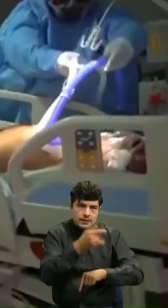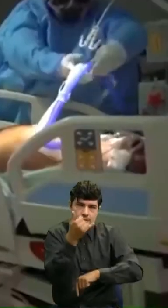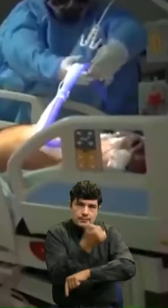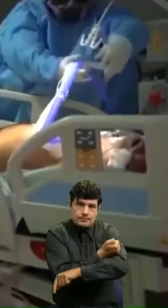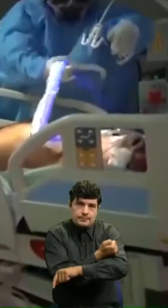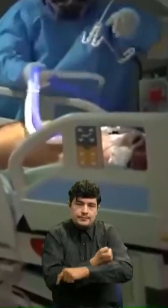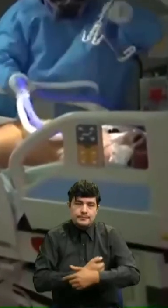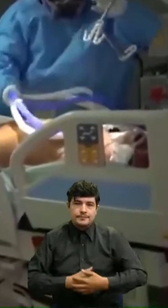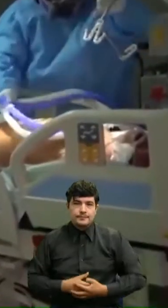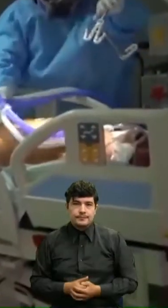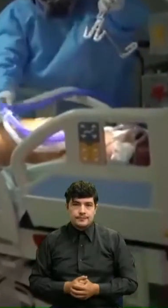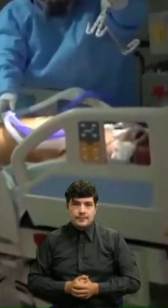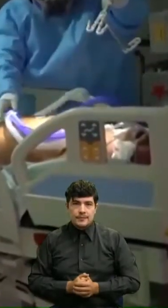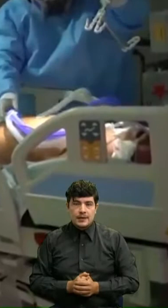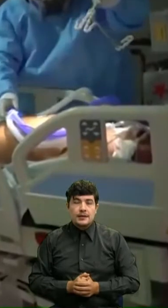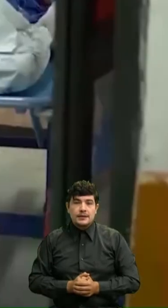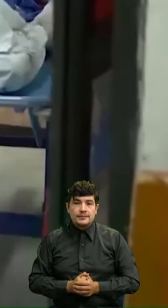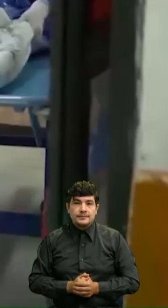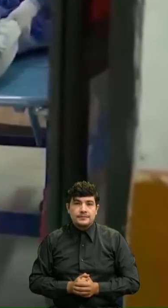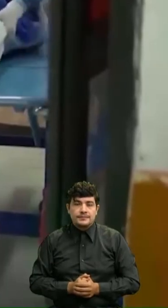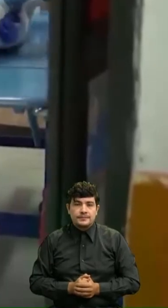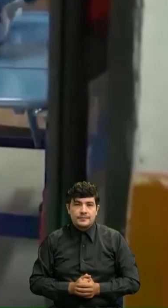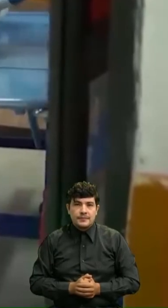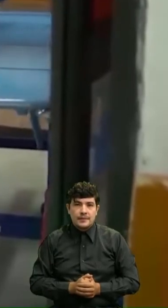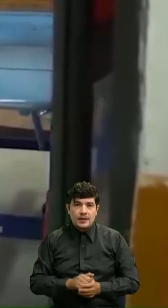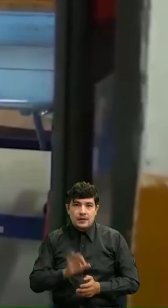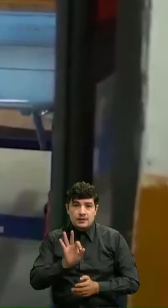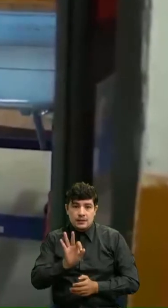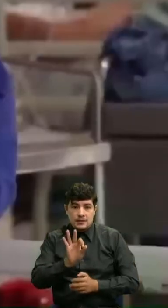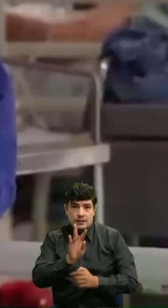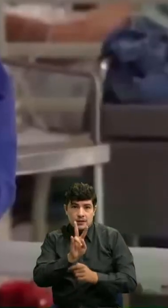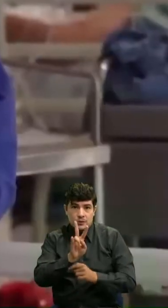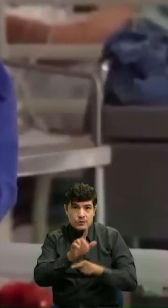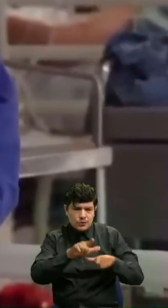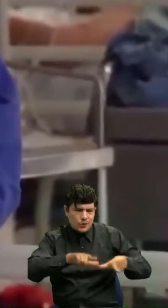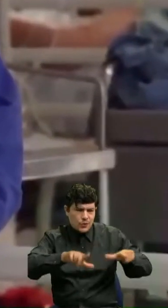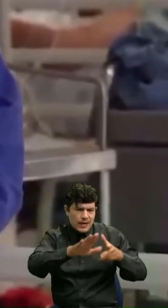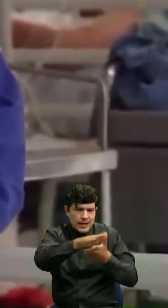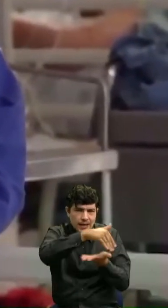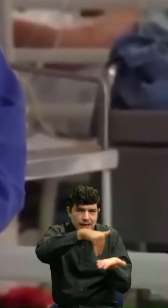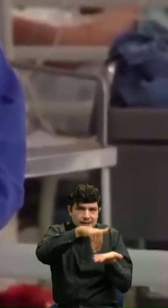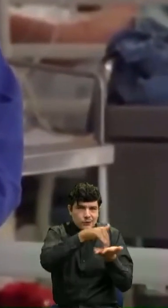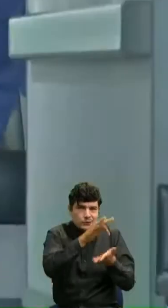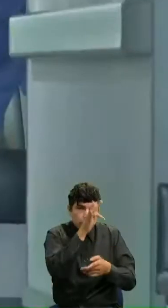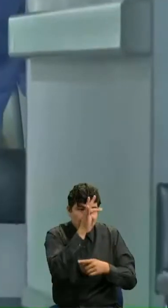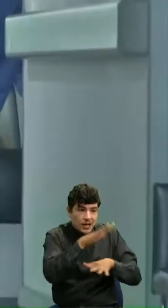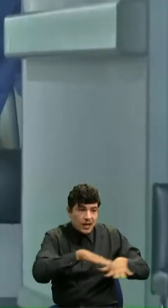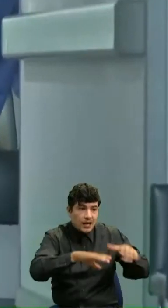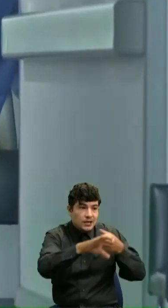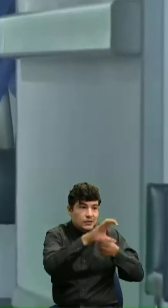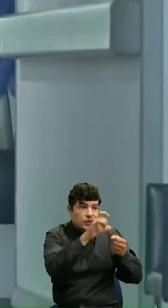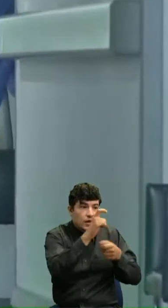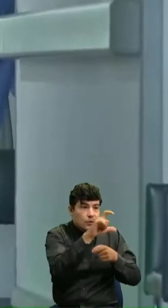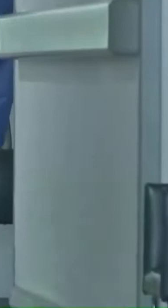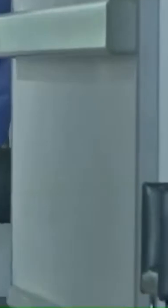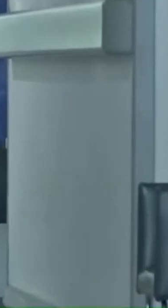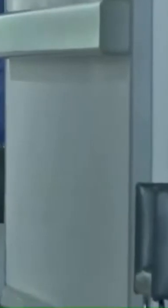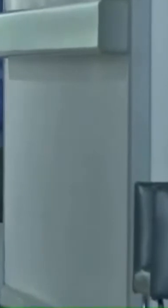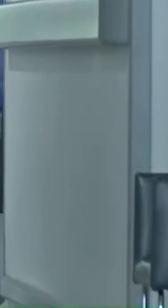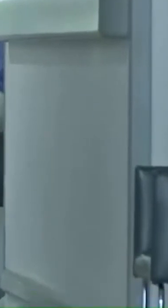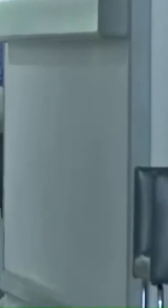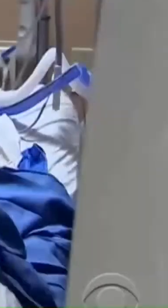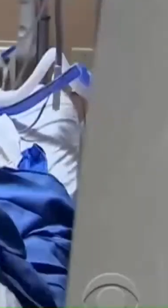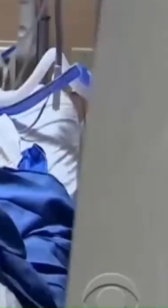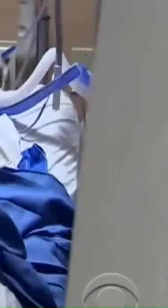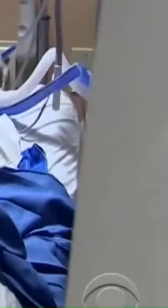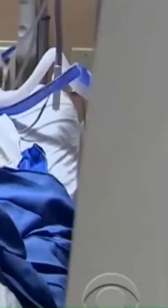la preocupación para el personal médico de esas 32 unidades de atención ubicadas en la ciudad de cúcuta y la zona rural es que sólo la mitad del número de